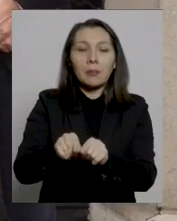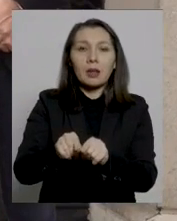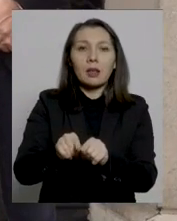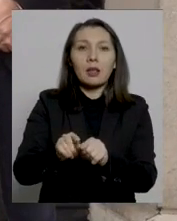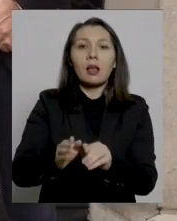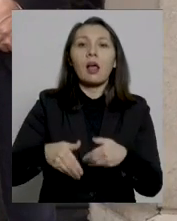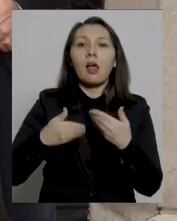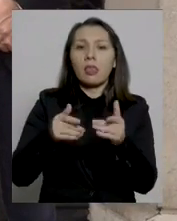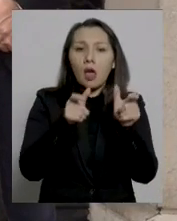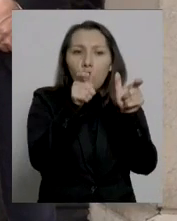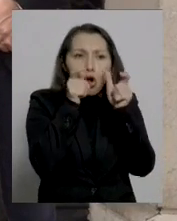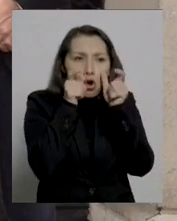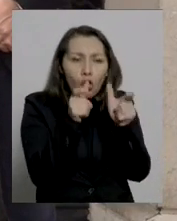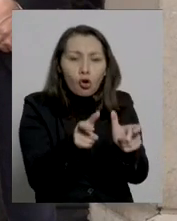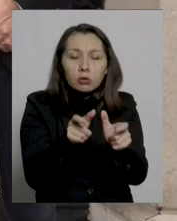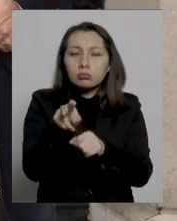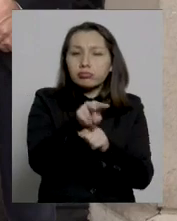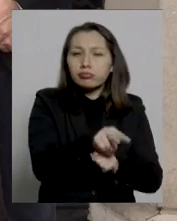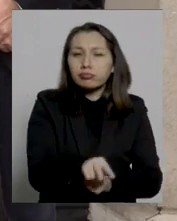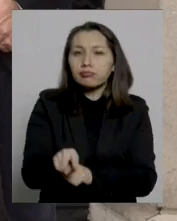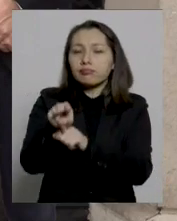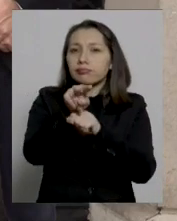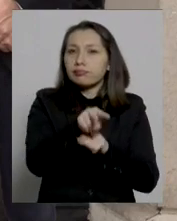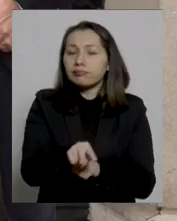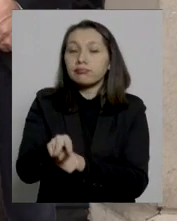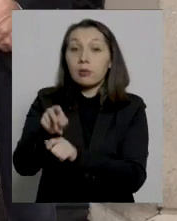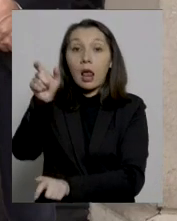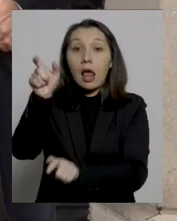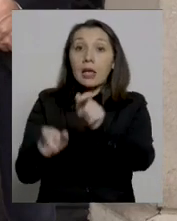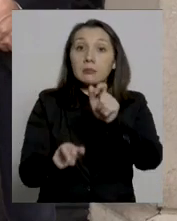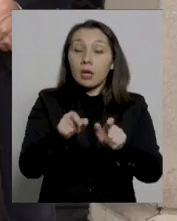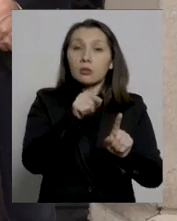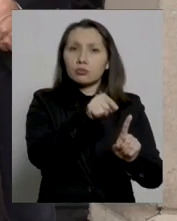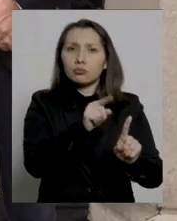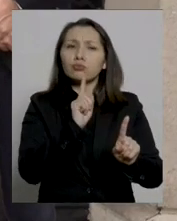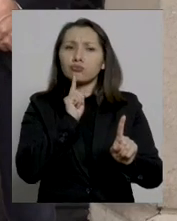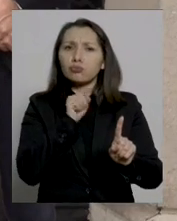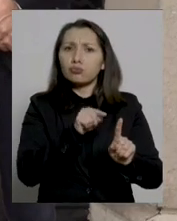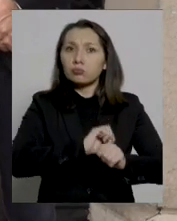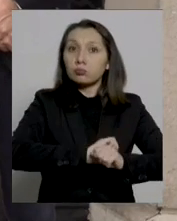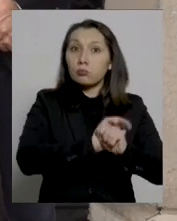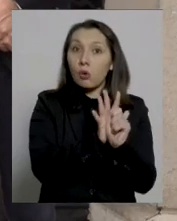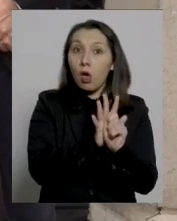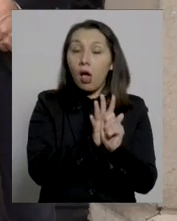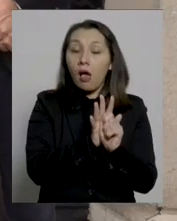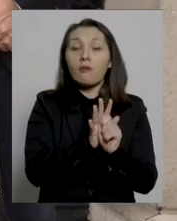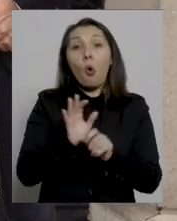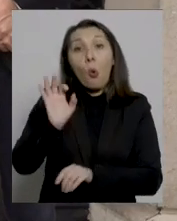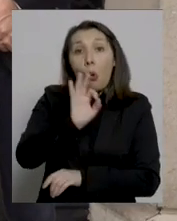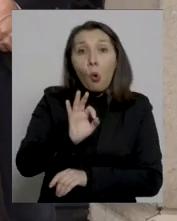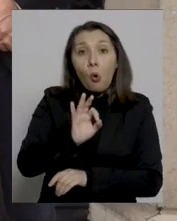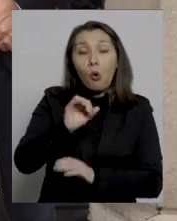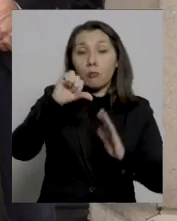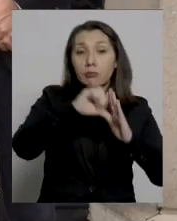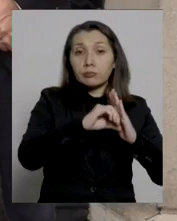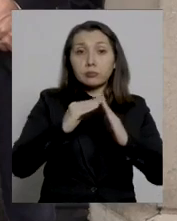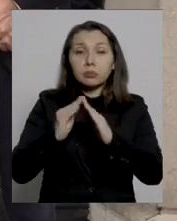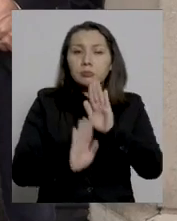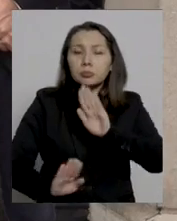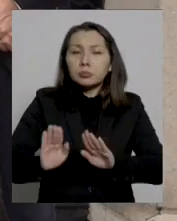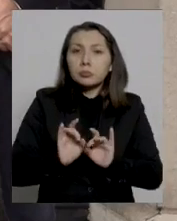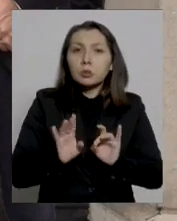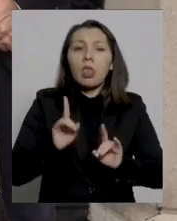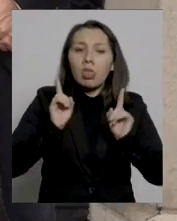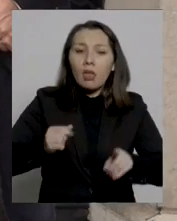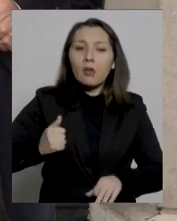estar controlando, vigilando que las personas que están con coronavirus o están en cuarentena preventiva